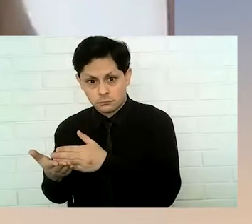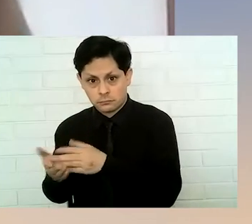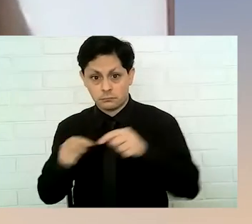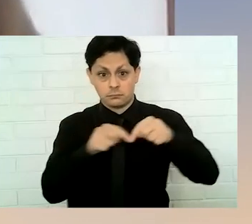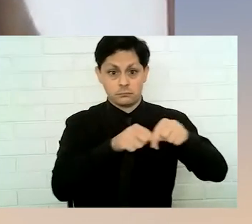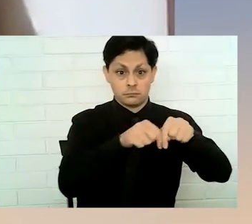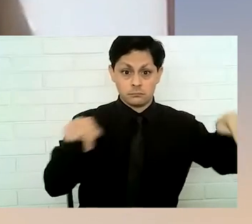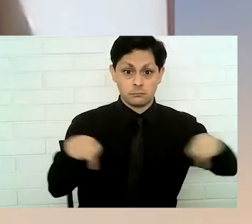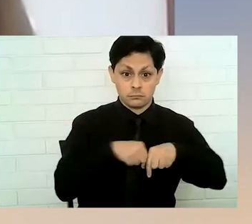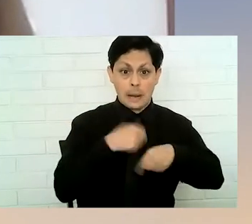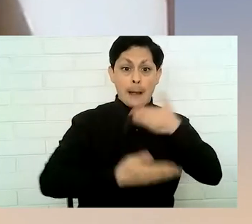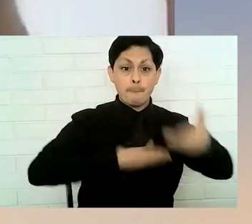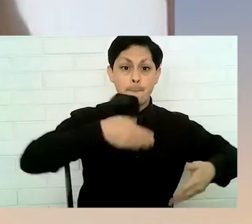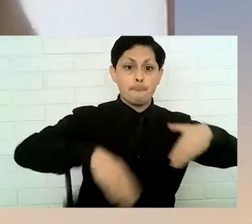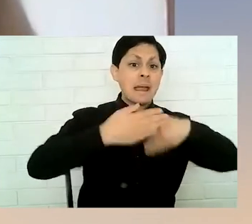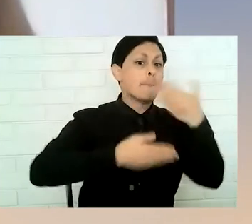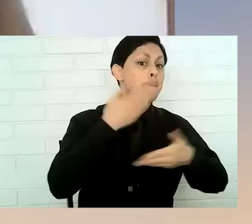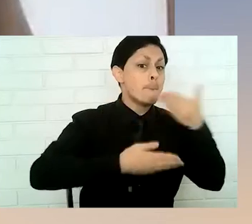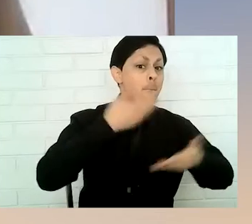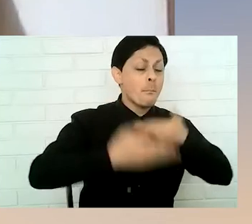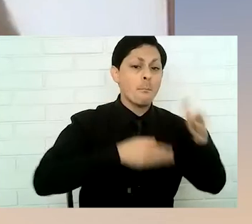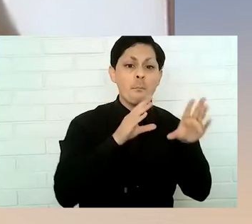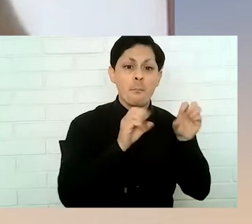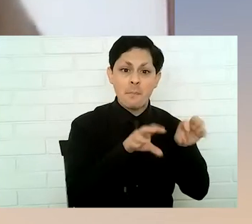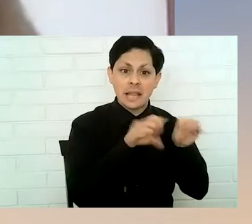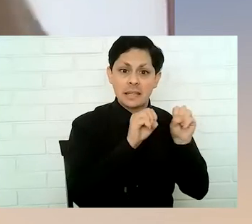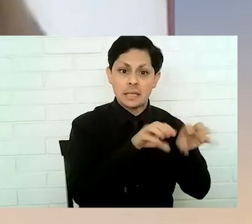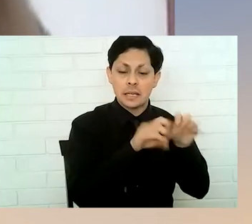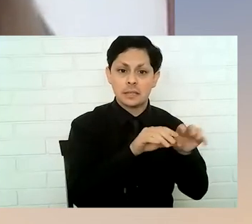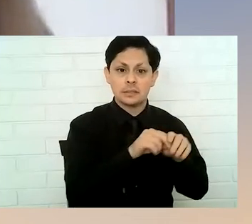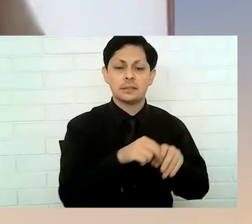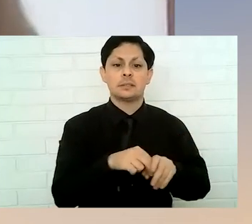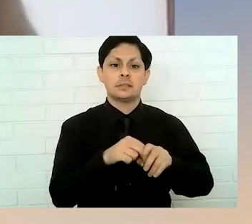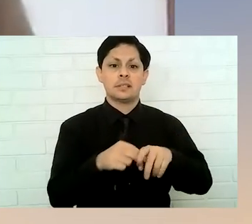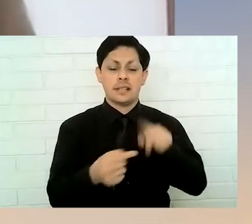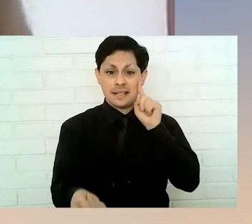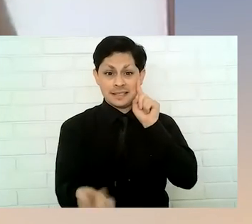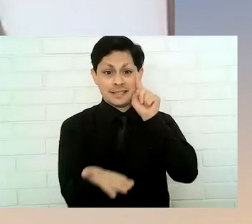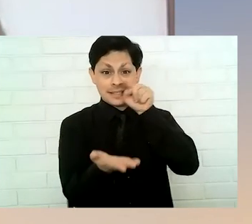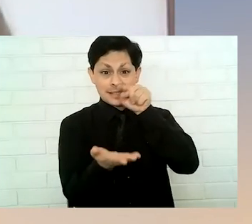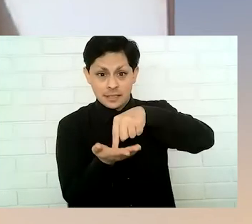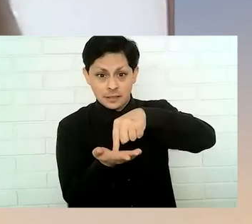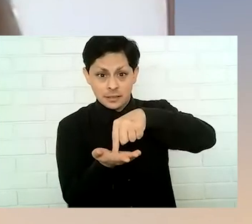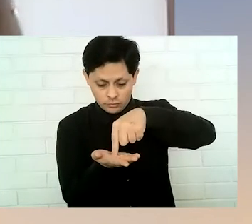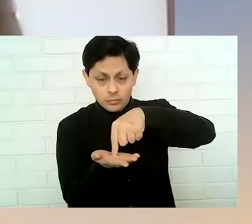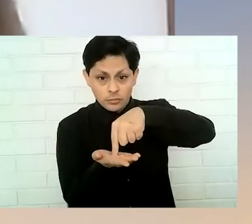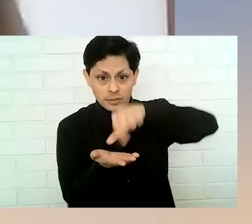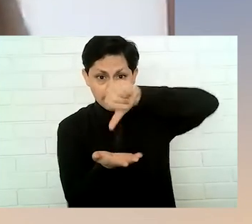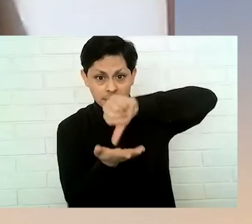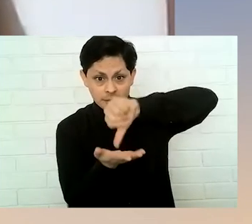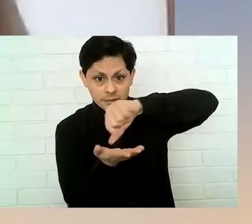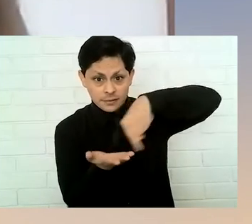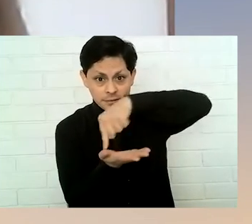de conocimientos provenientes de distintas disciplinas. El centro es el aprendizaje, pero